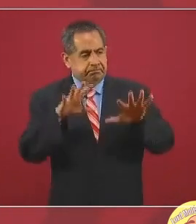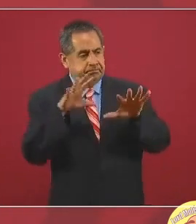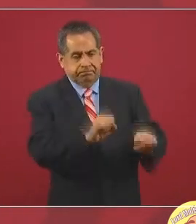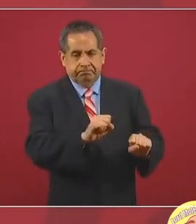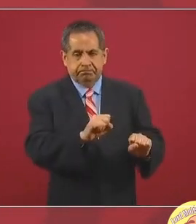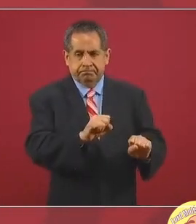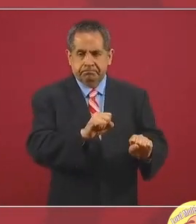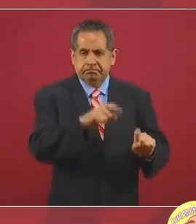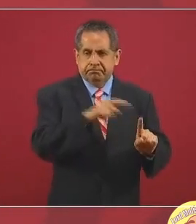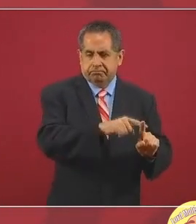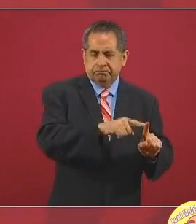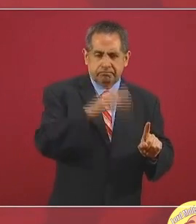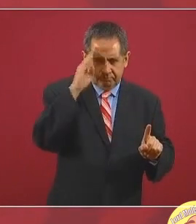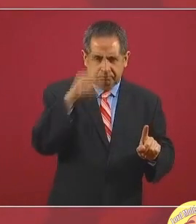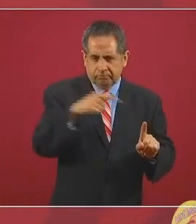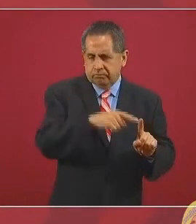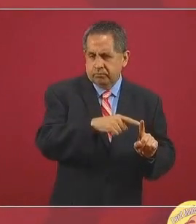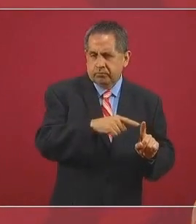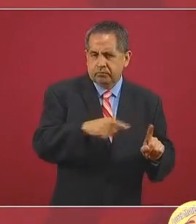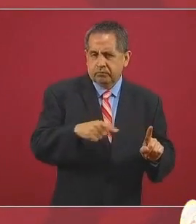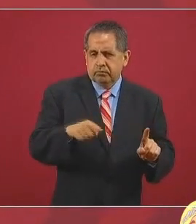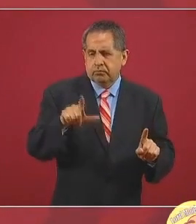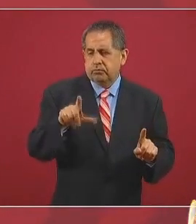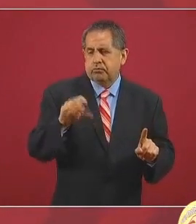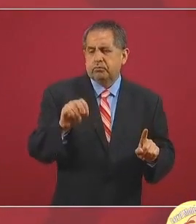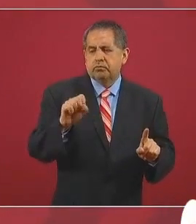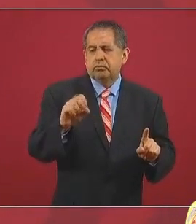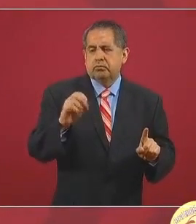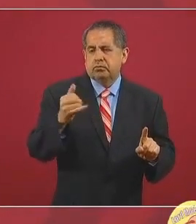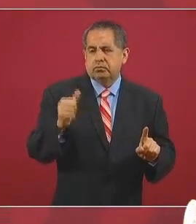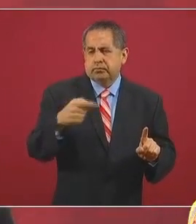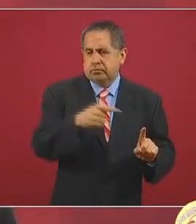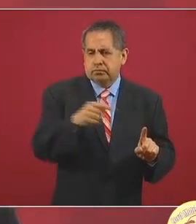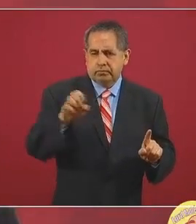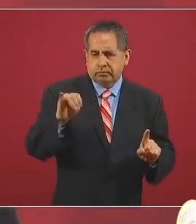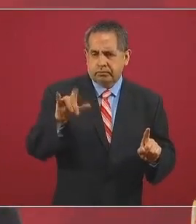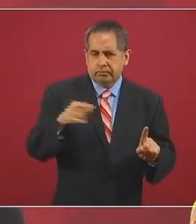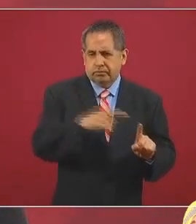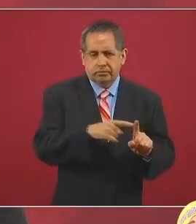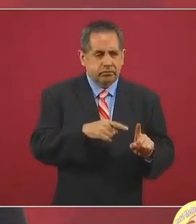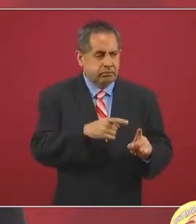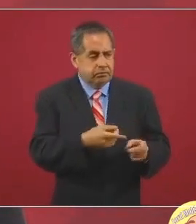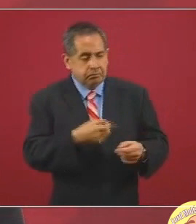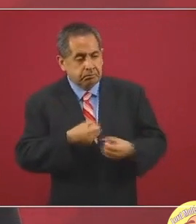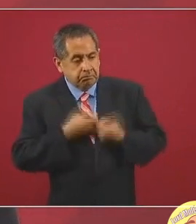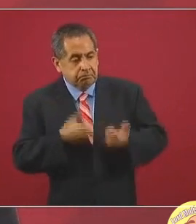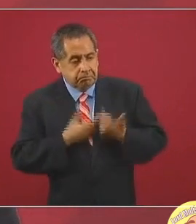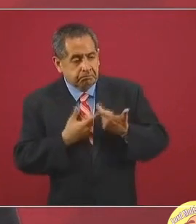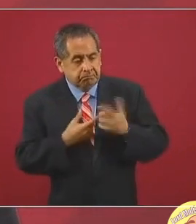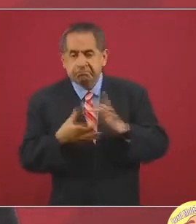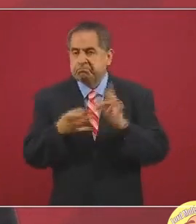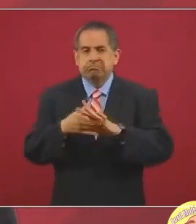del señor Lozoya se van a aclarar muchas cosas,